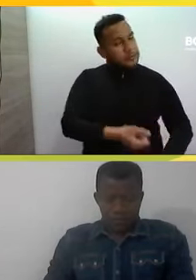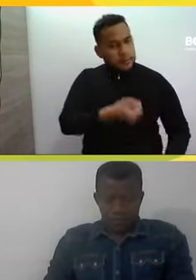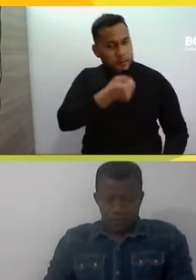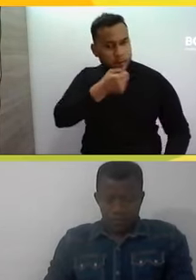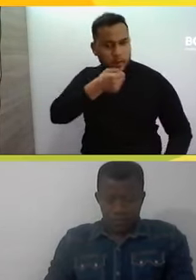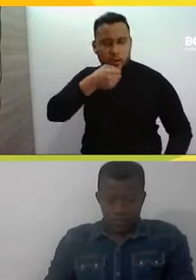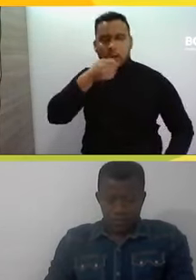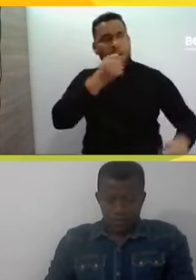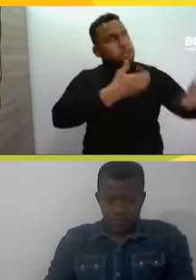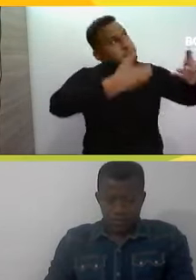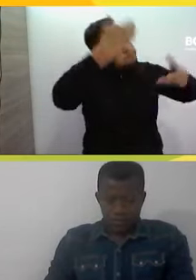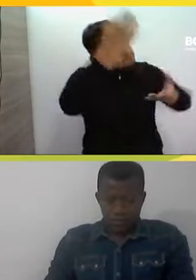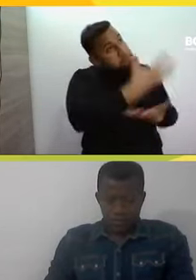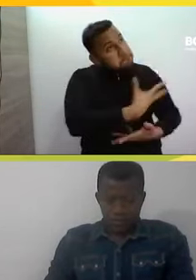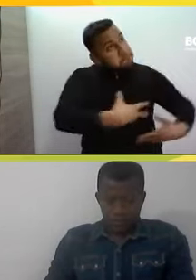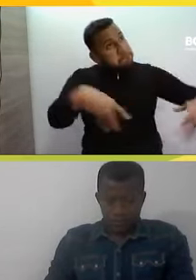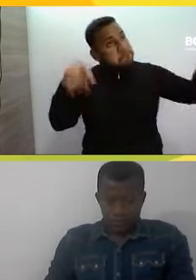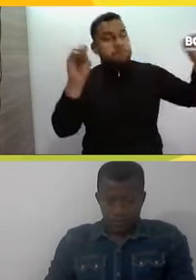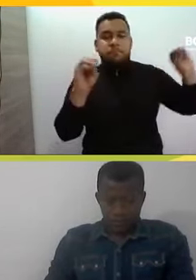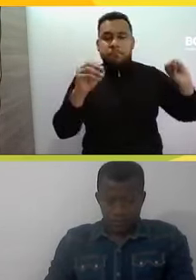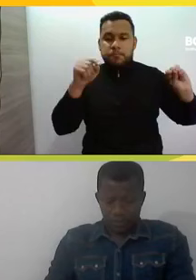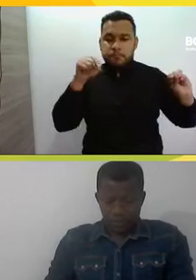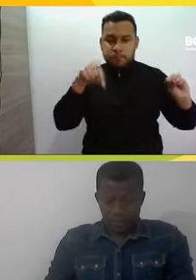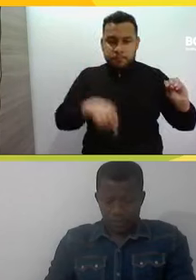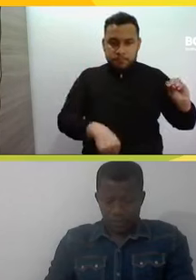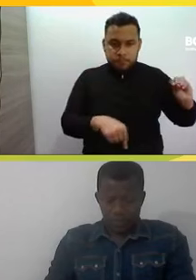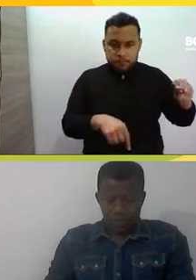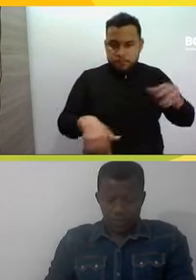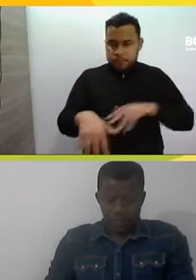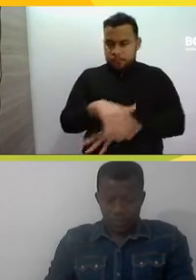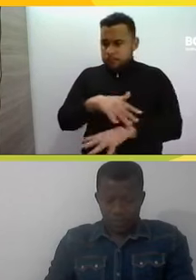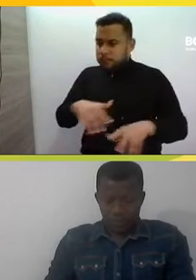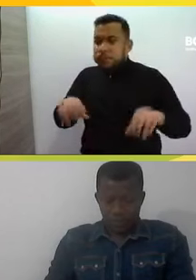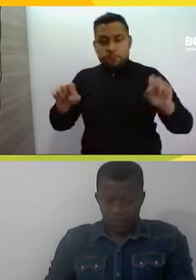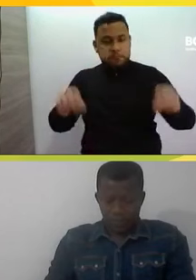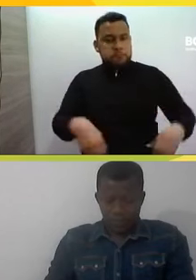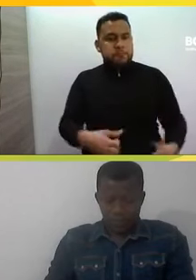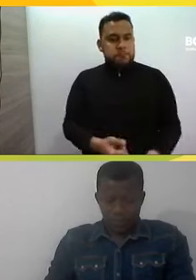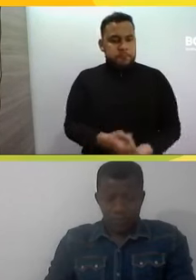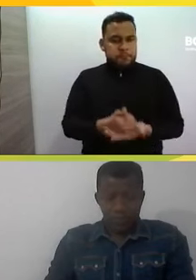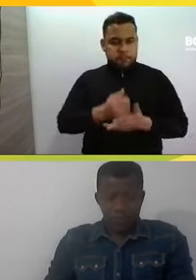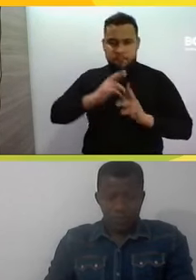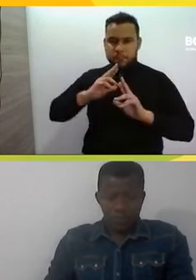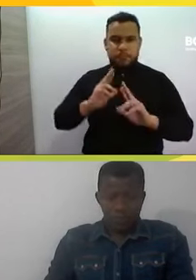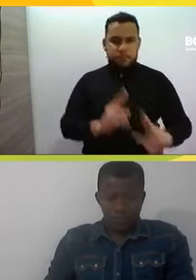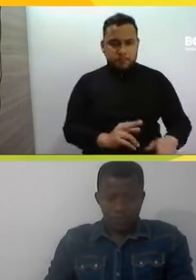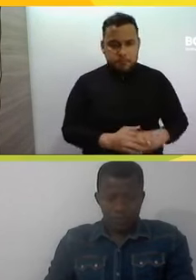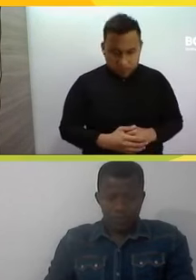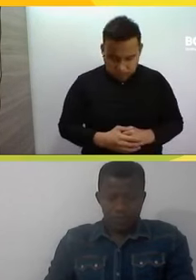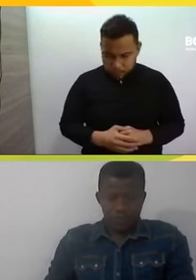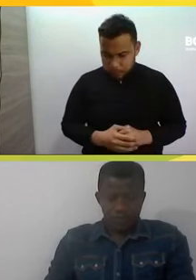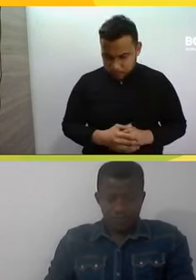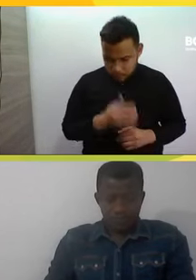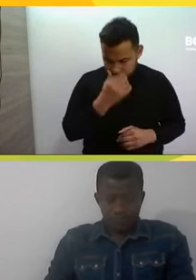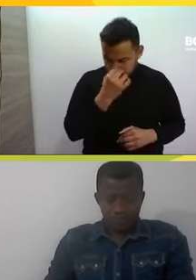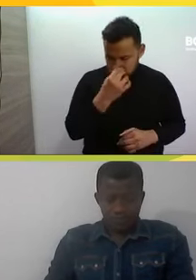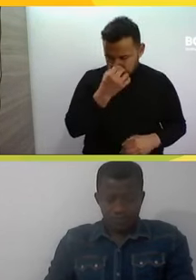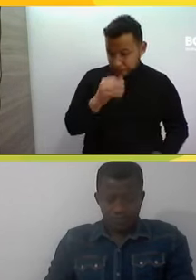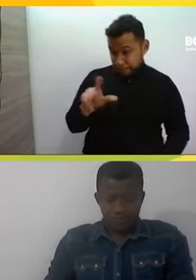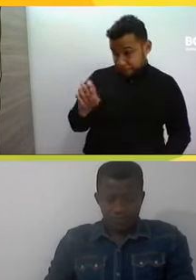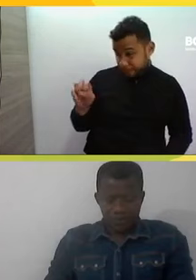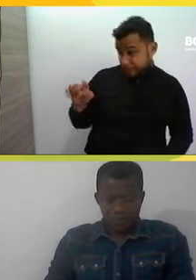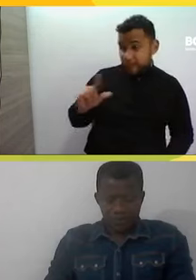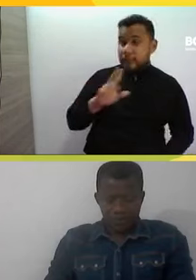fue. Hoy tenemos a Stevenson que nos puede responder Responde hoy Leonel con su estrella